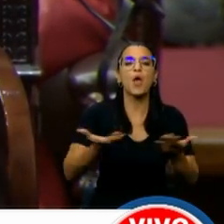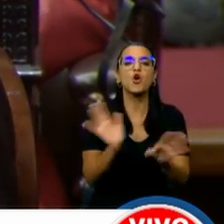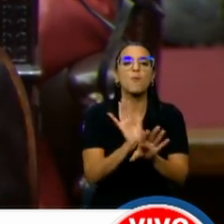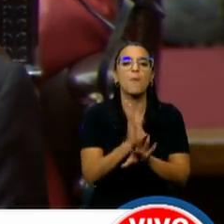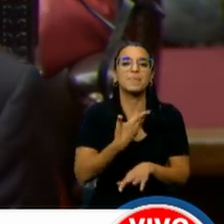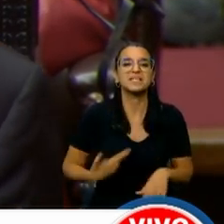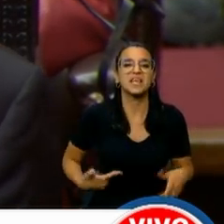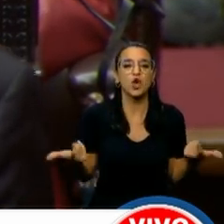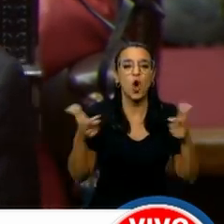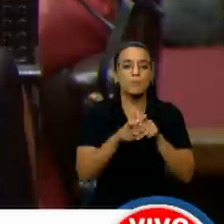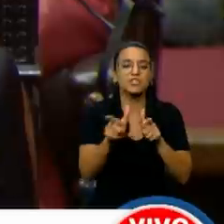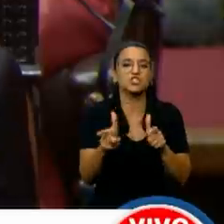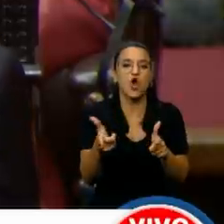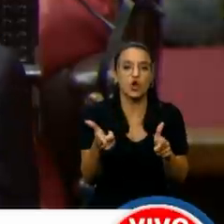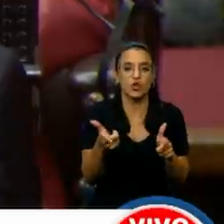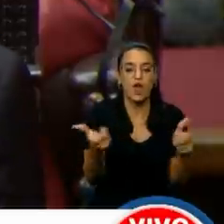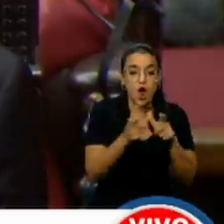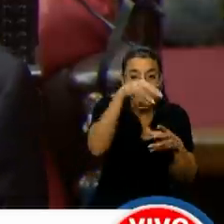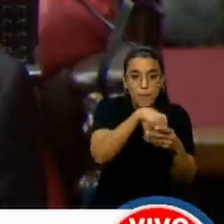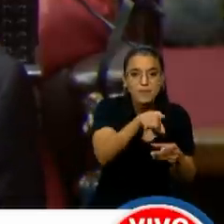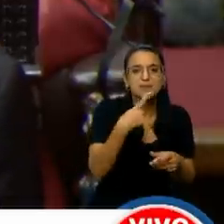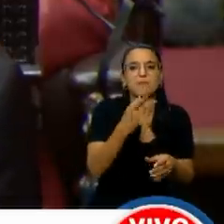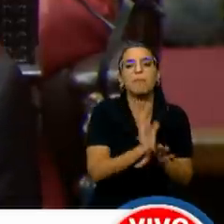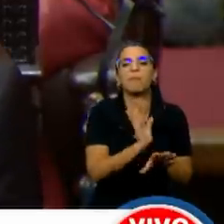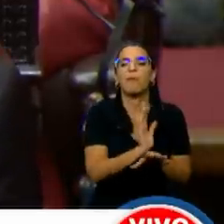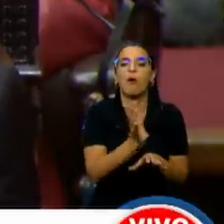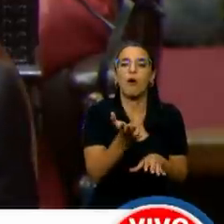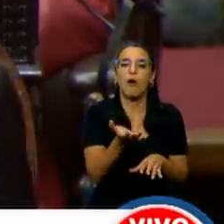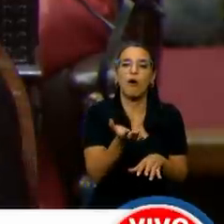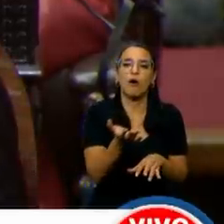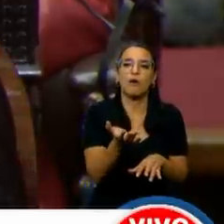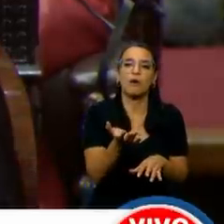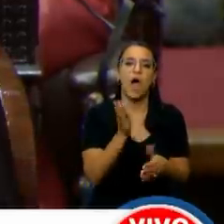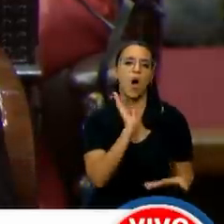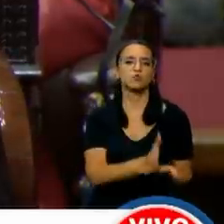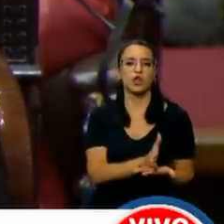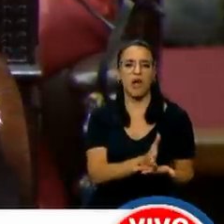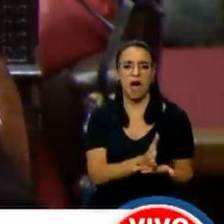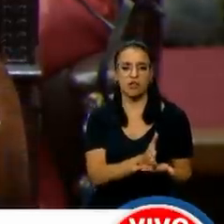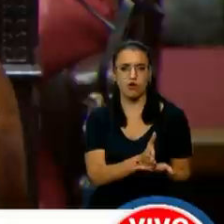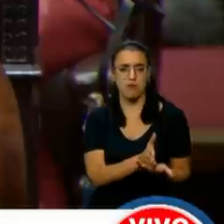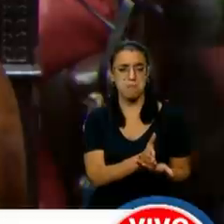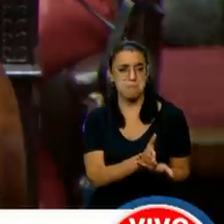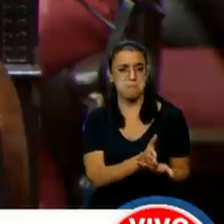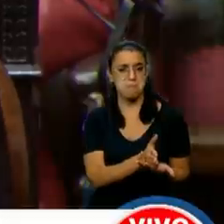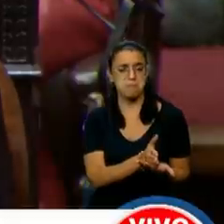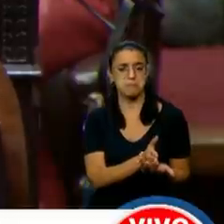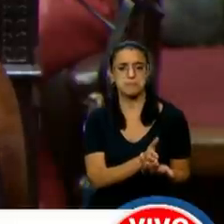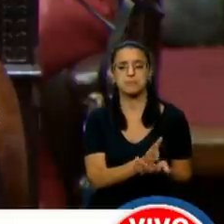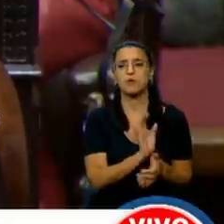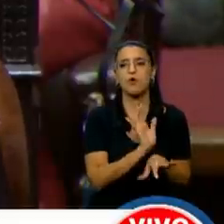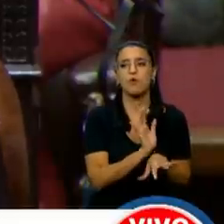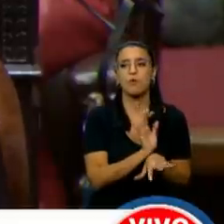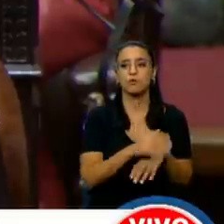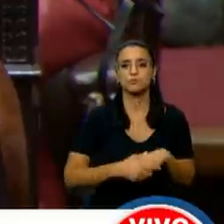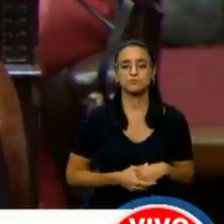el presidente de la comisión y la comisión tenía ausejo autoritario y tenía